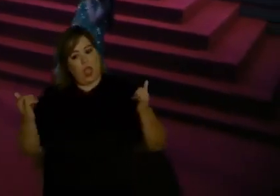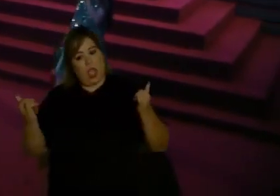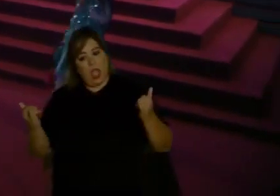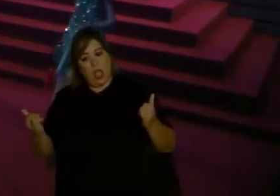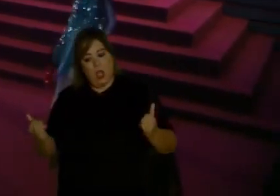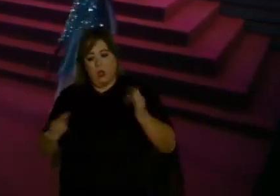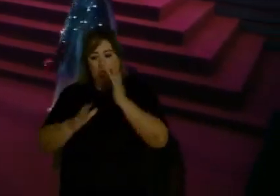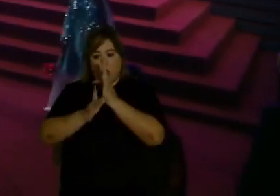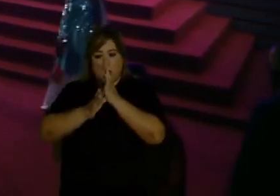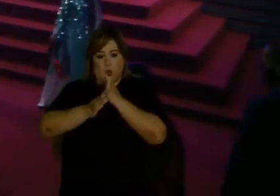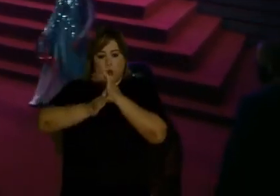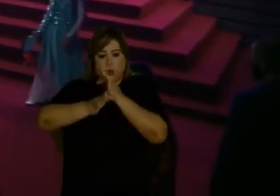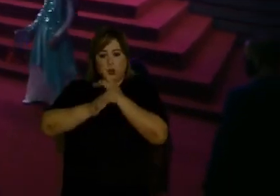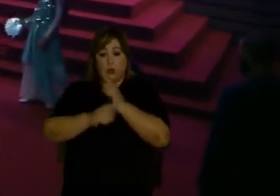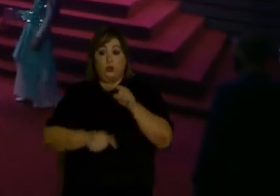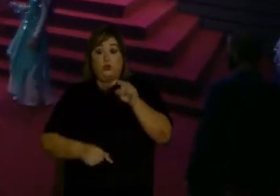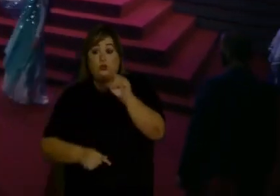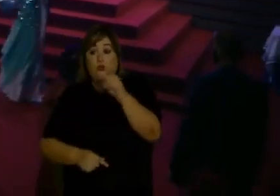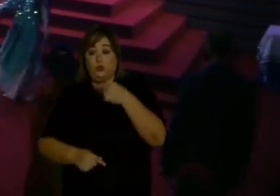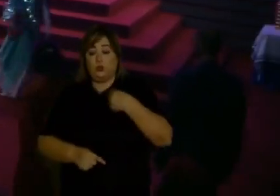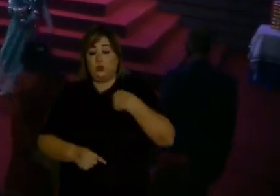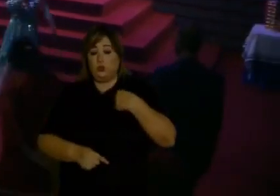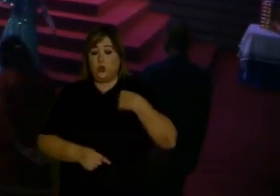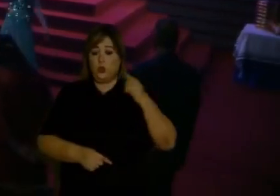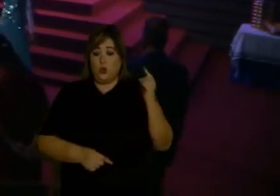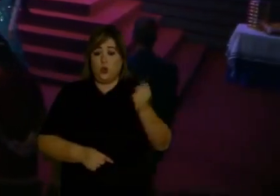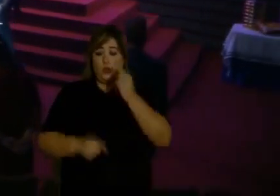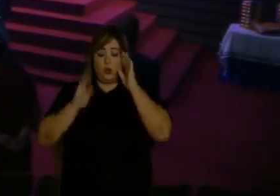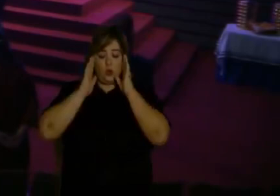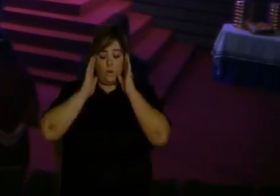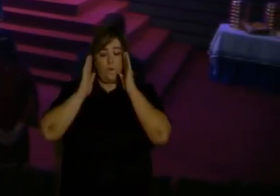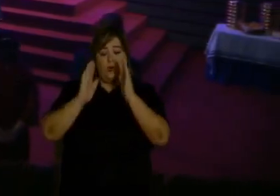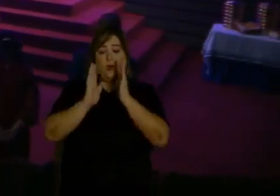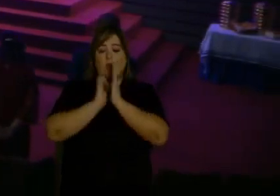rababa. Oh, adórele, adórele, adórele, adórele, adórele.